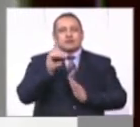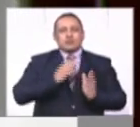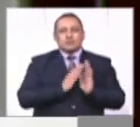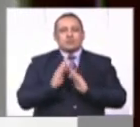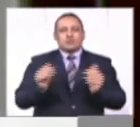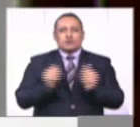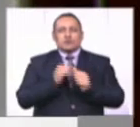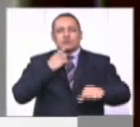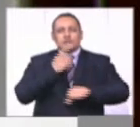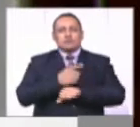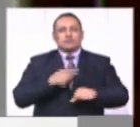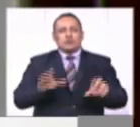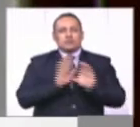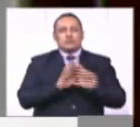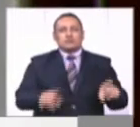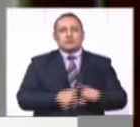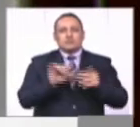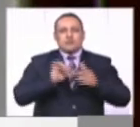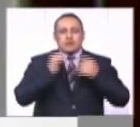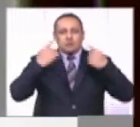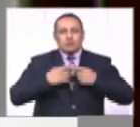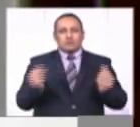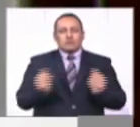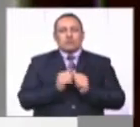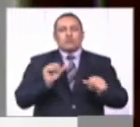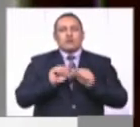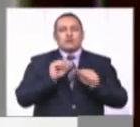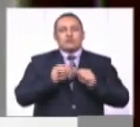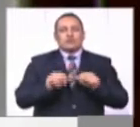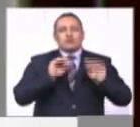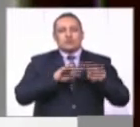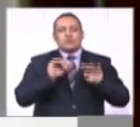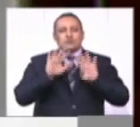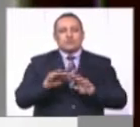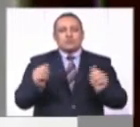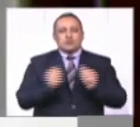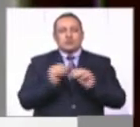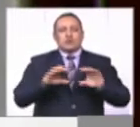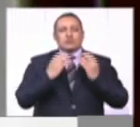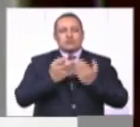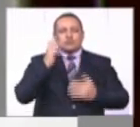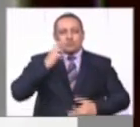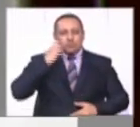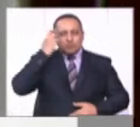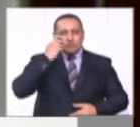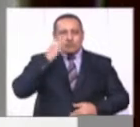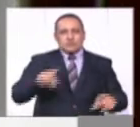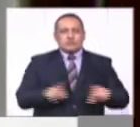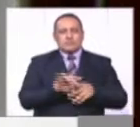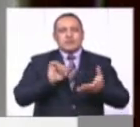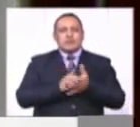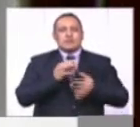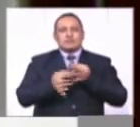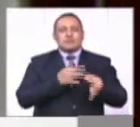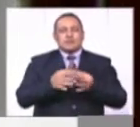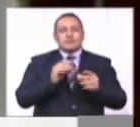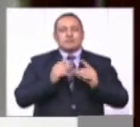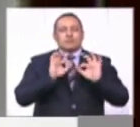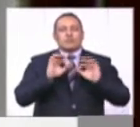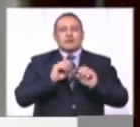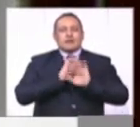de acusación constitucional en concordancia con el artículo 99 de nuestra constitución política que señala